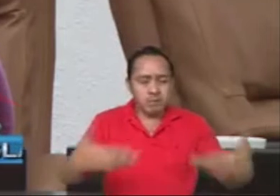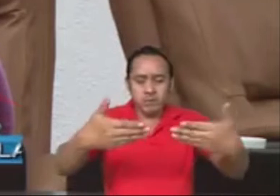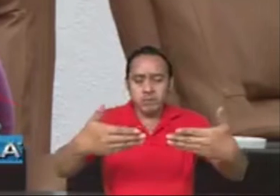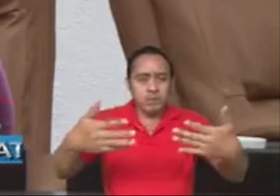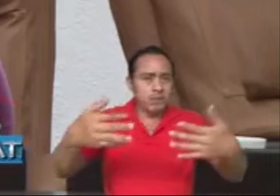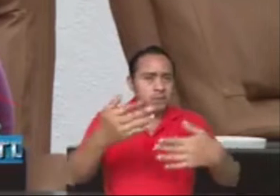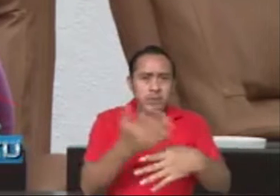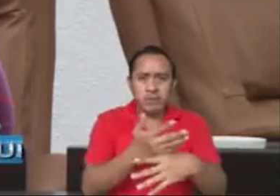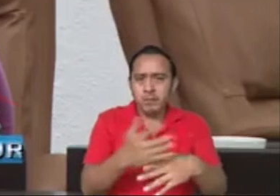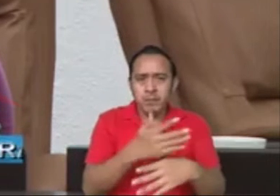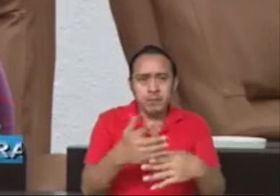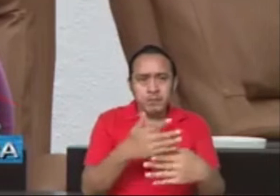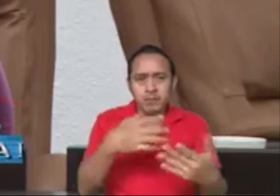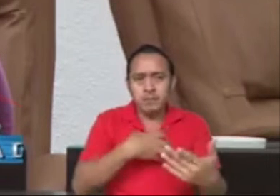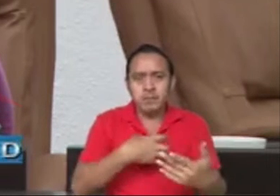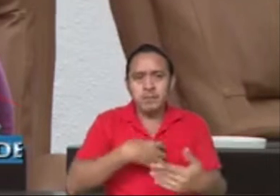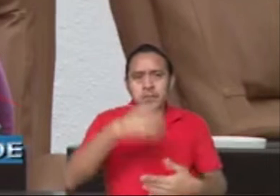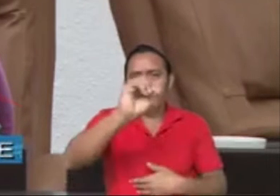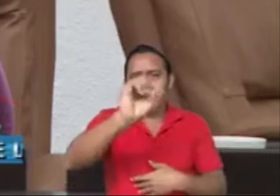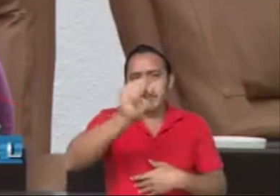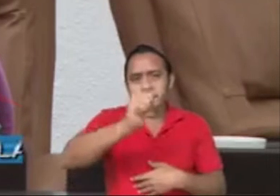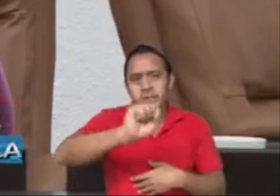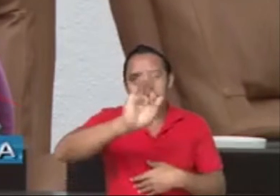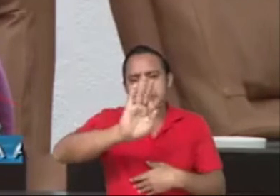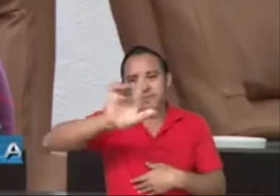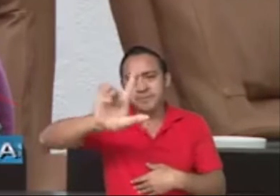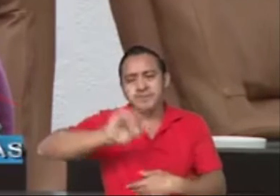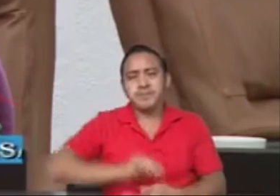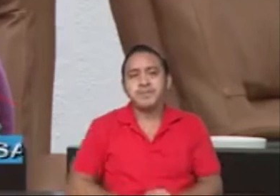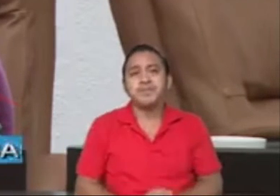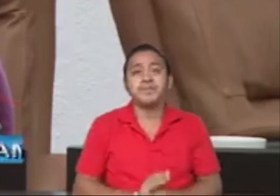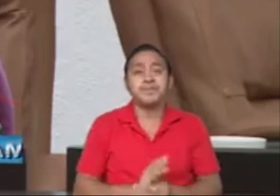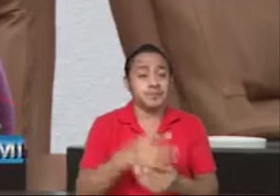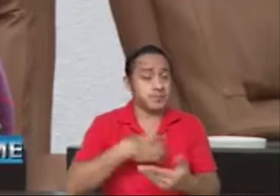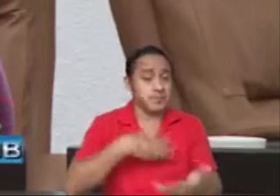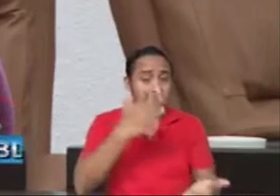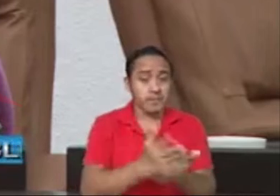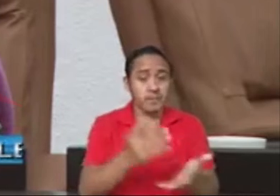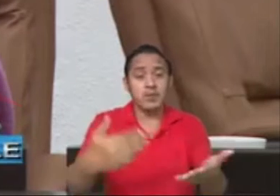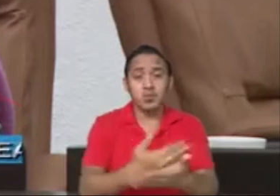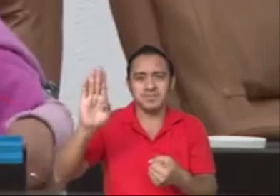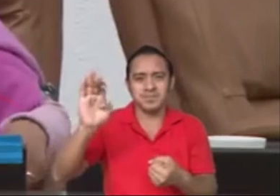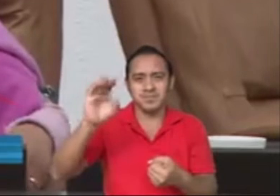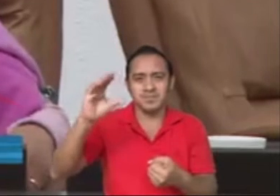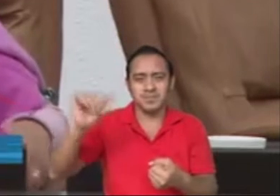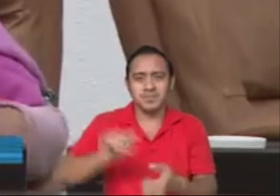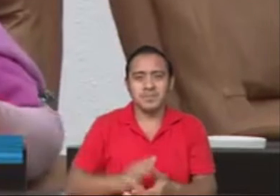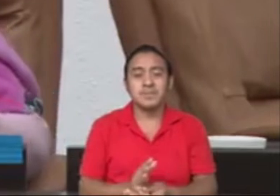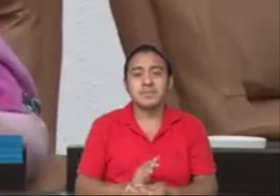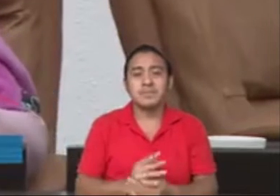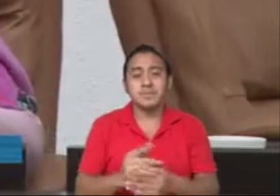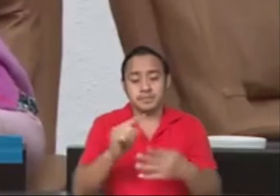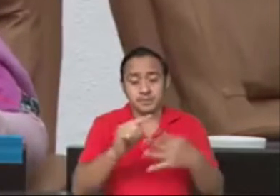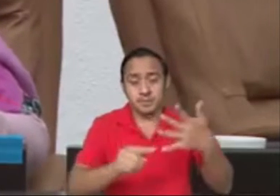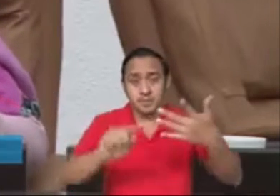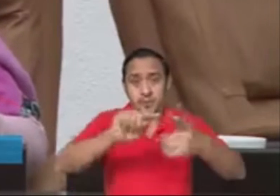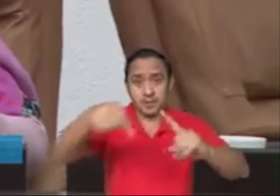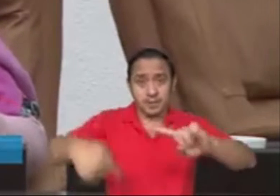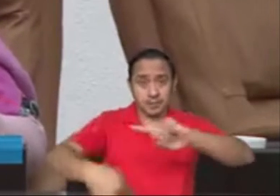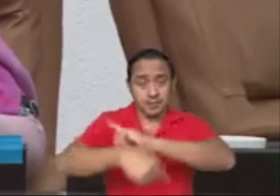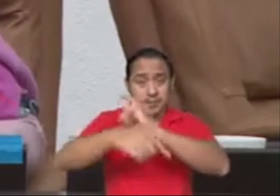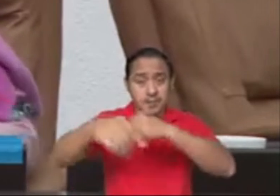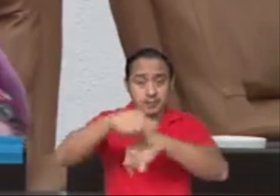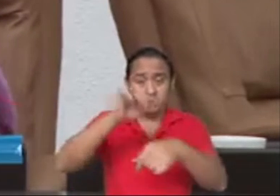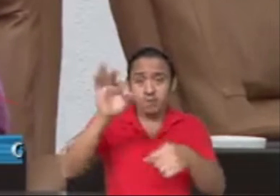la naturaleza de las OSFL que dispone la nueva ley. El traslado de régimen